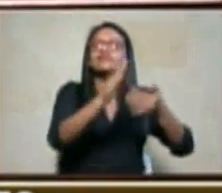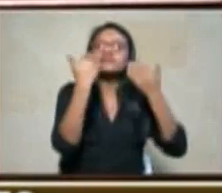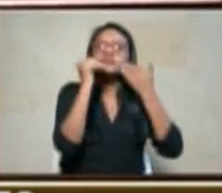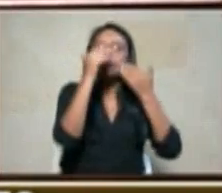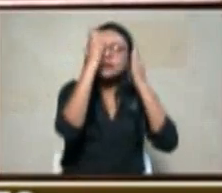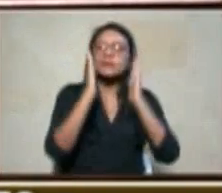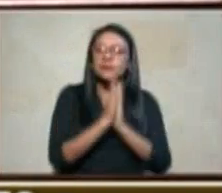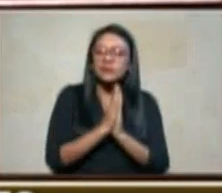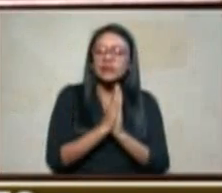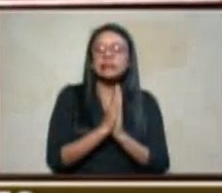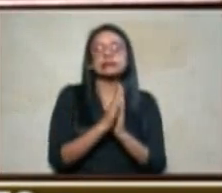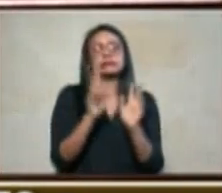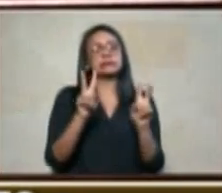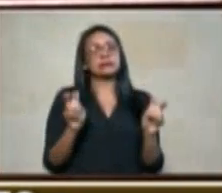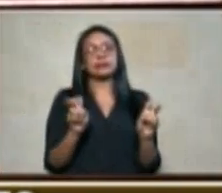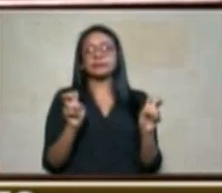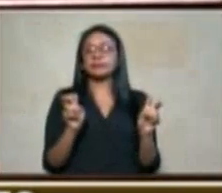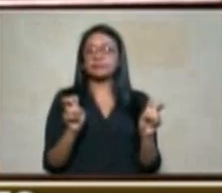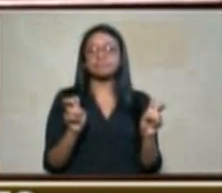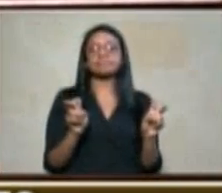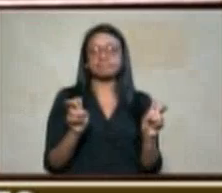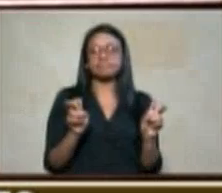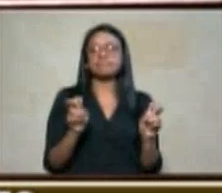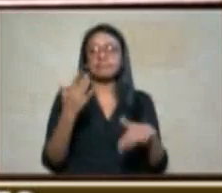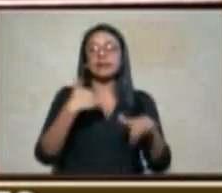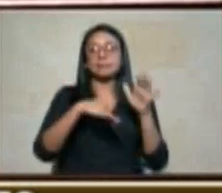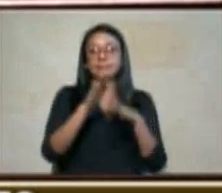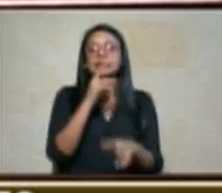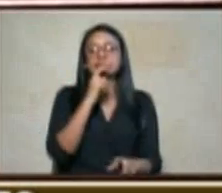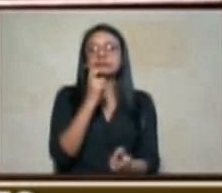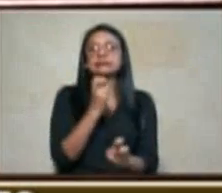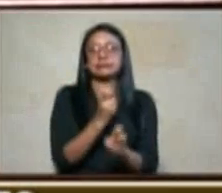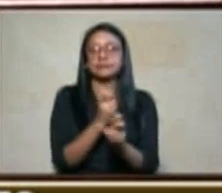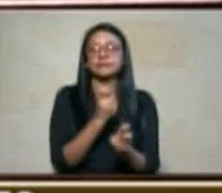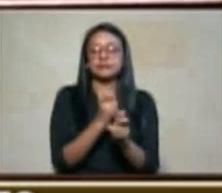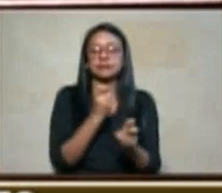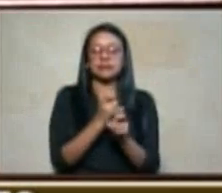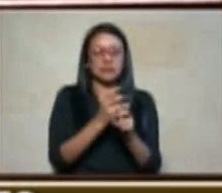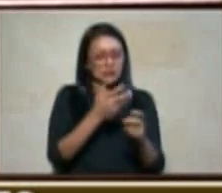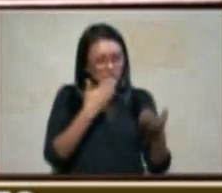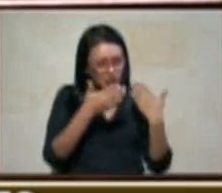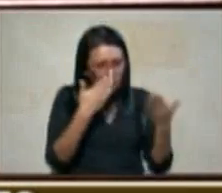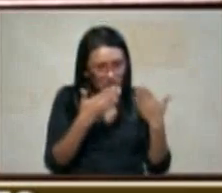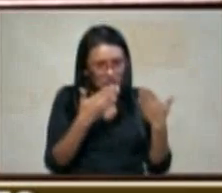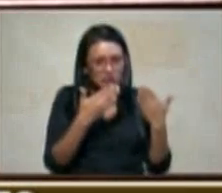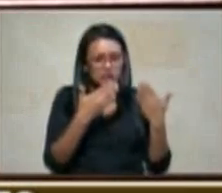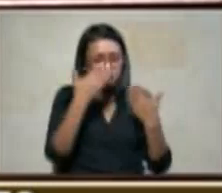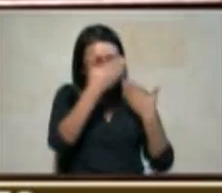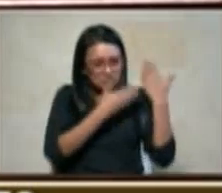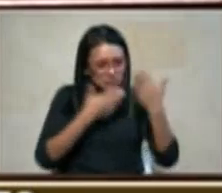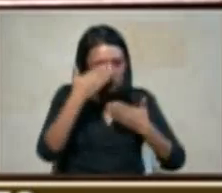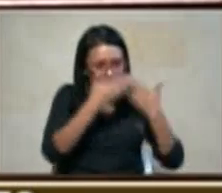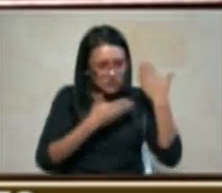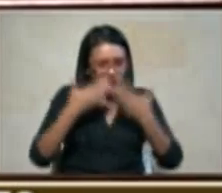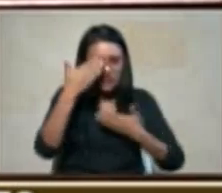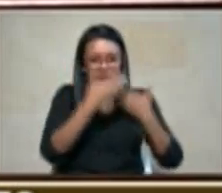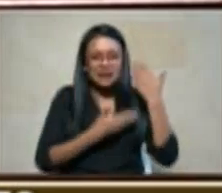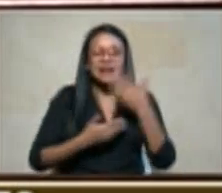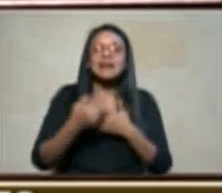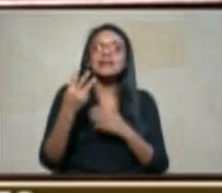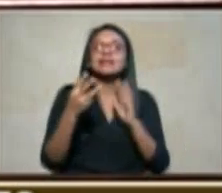a esta monja. Es un tema, ya le digo, de la mayor complejidad, que se revisó, lo revisó la magistratura,